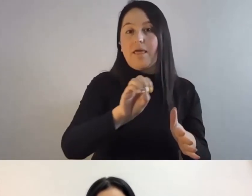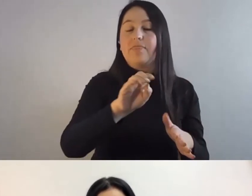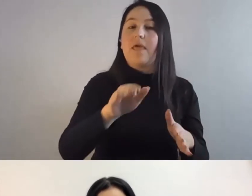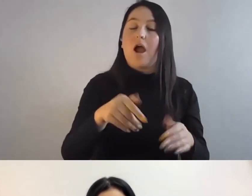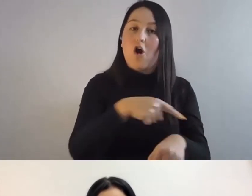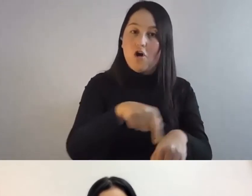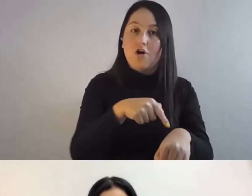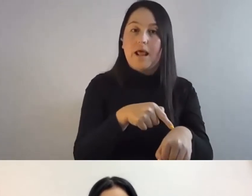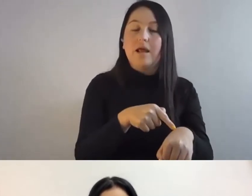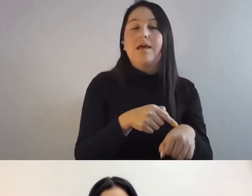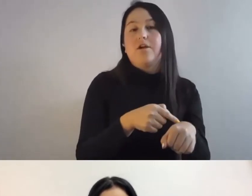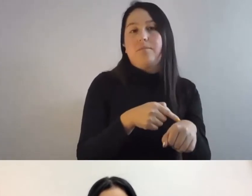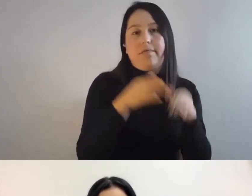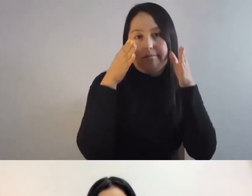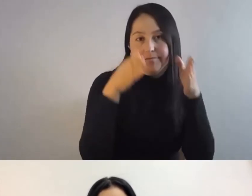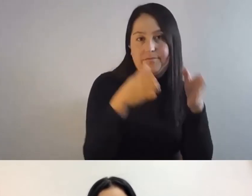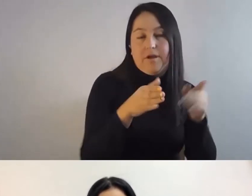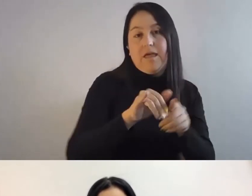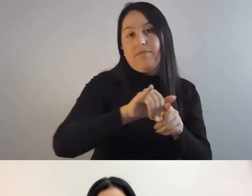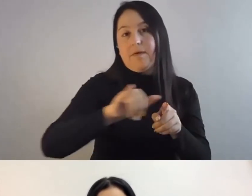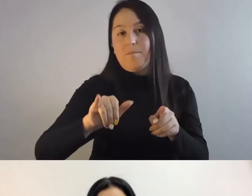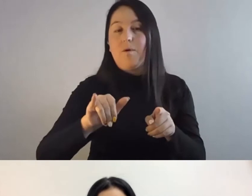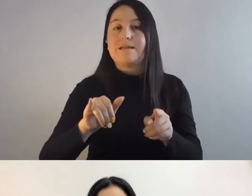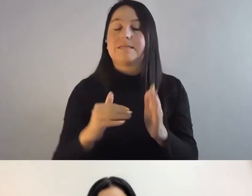misma cantidad, y después avanzado, ¿no?